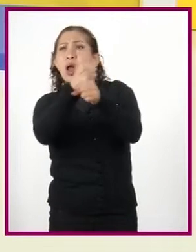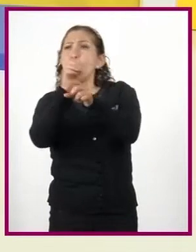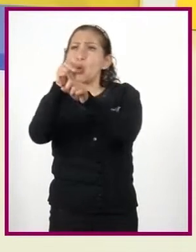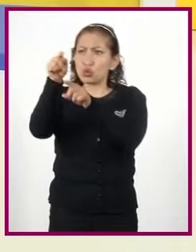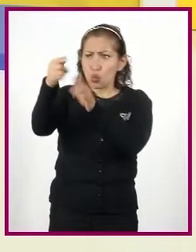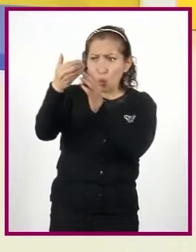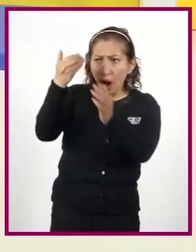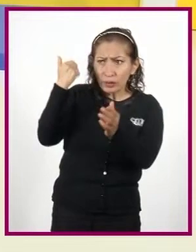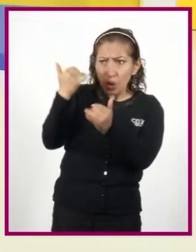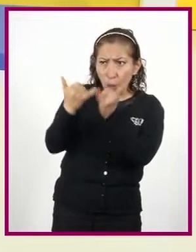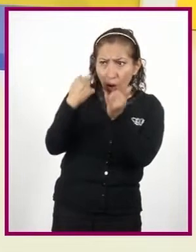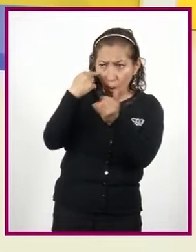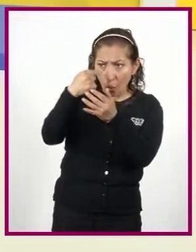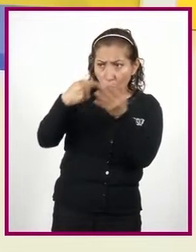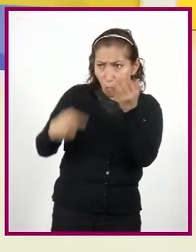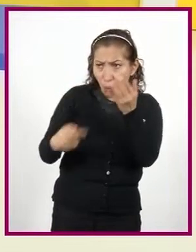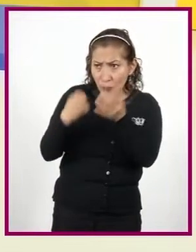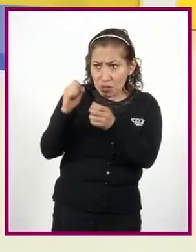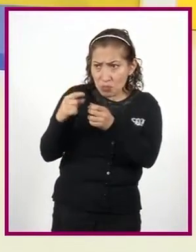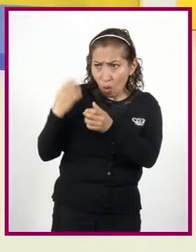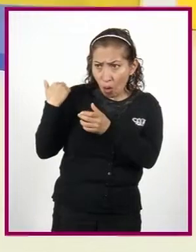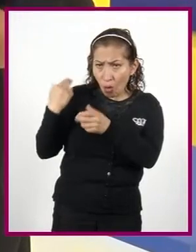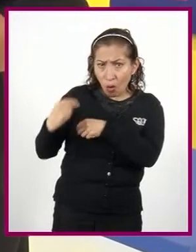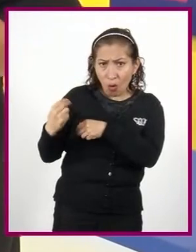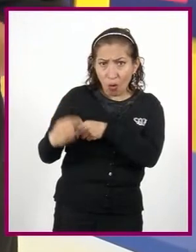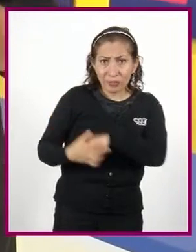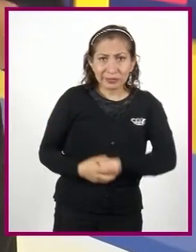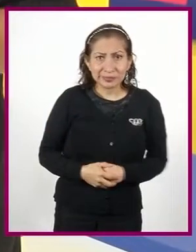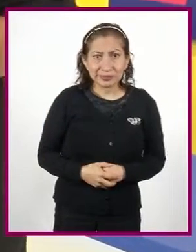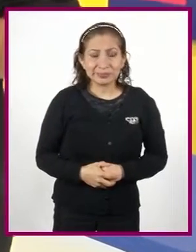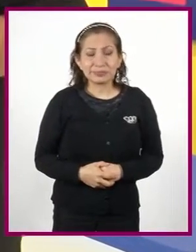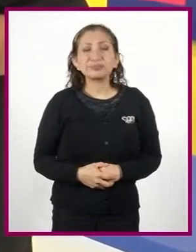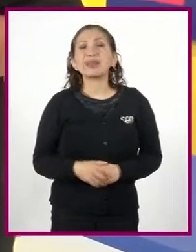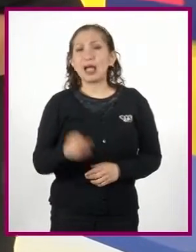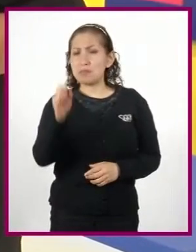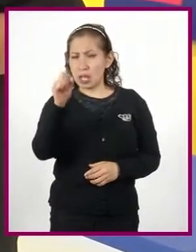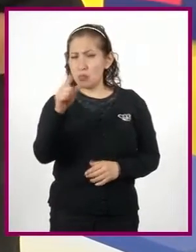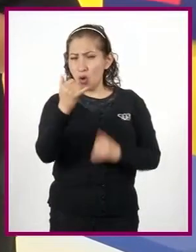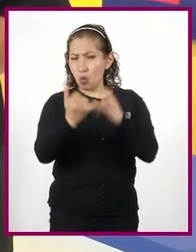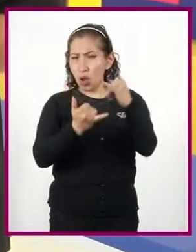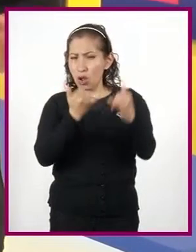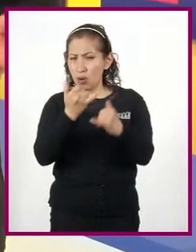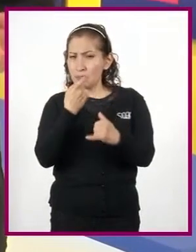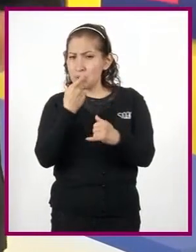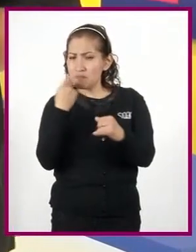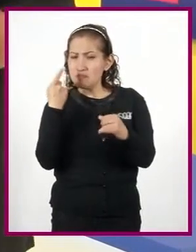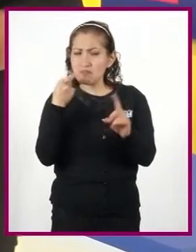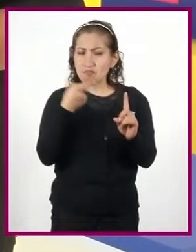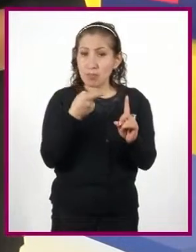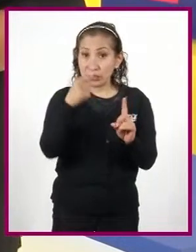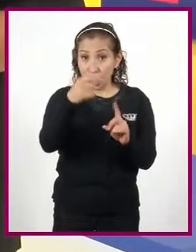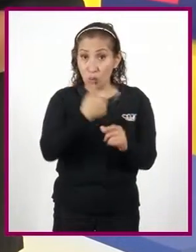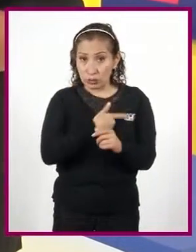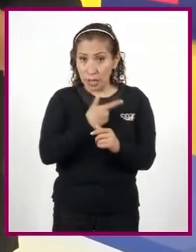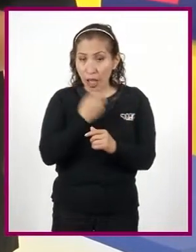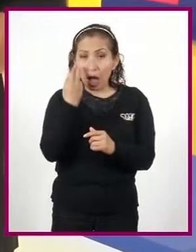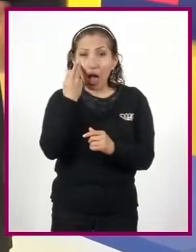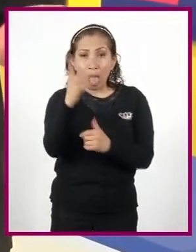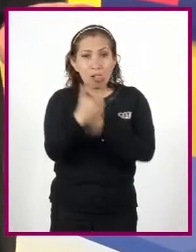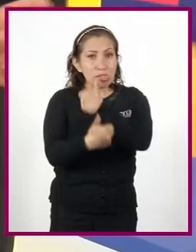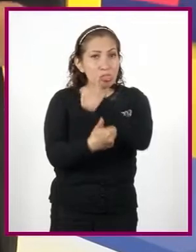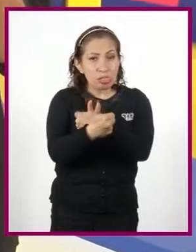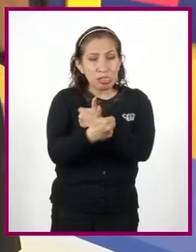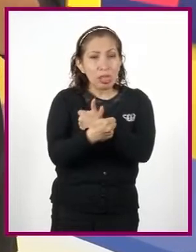ellos alguna vez los jugaron. A propósito de juegos, ¿les gustan los desafíos?